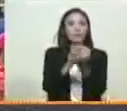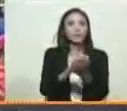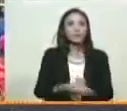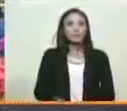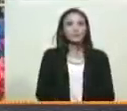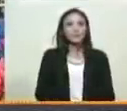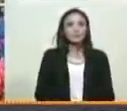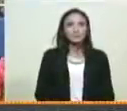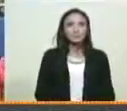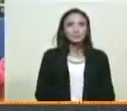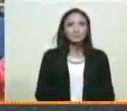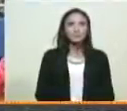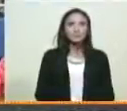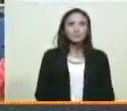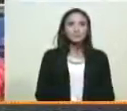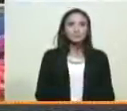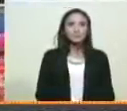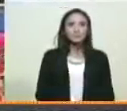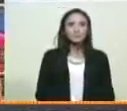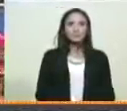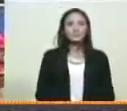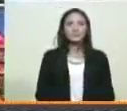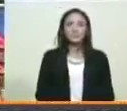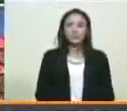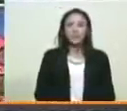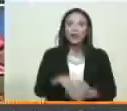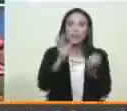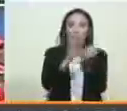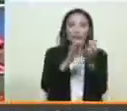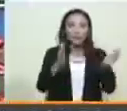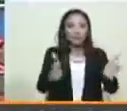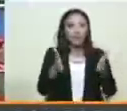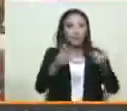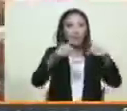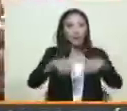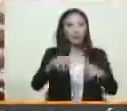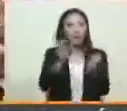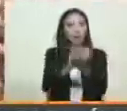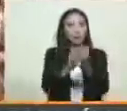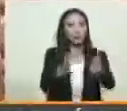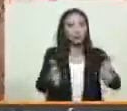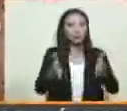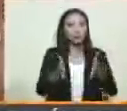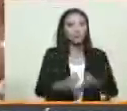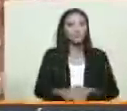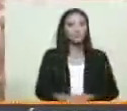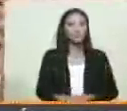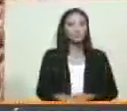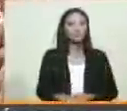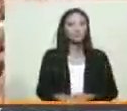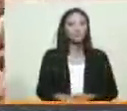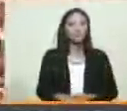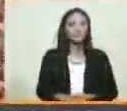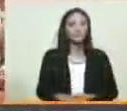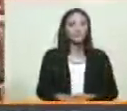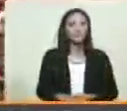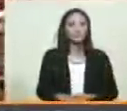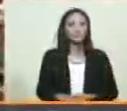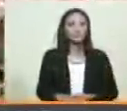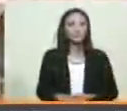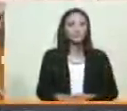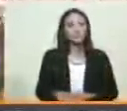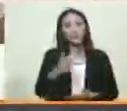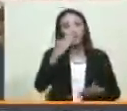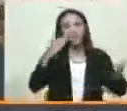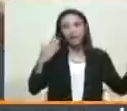tus bendiciones. Margarita, vamos a ganar en Nueva Esparta. Vamos a ganar en Venezuela. ¡Que